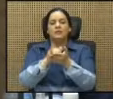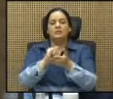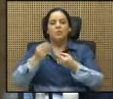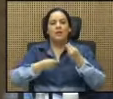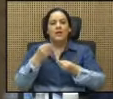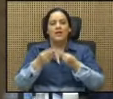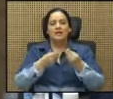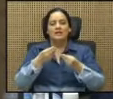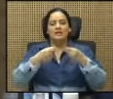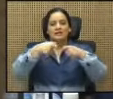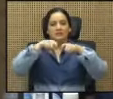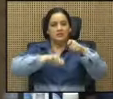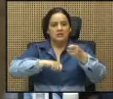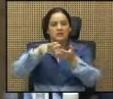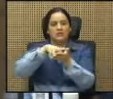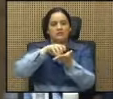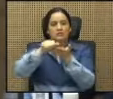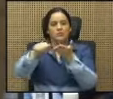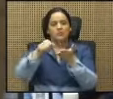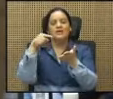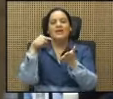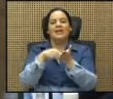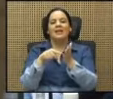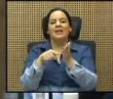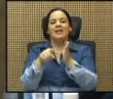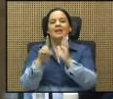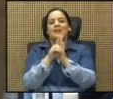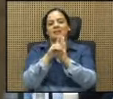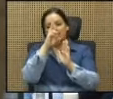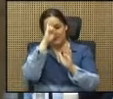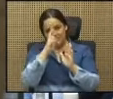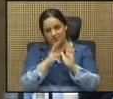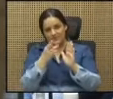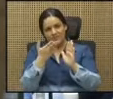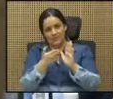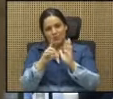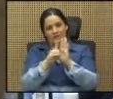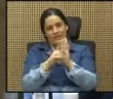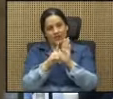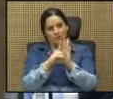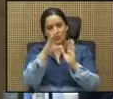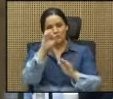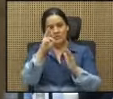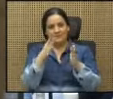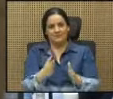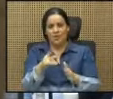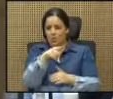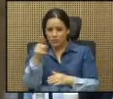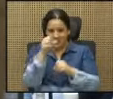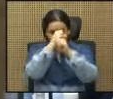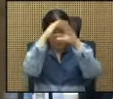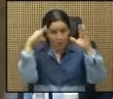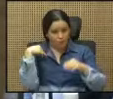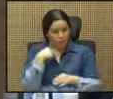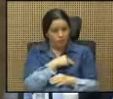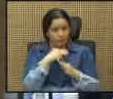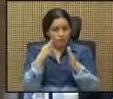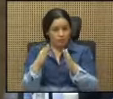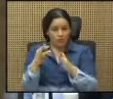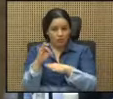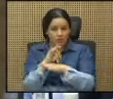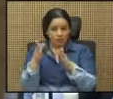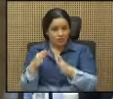y destruye el Estado de Derecho costarricense. ¿Se imaginan a los funcionarios de Mideplan decidiendo,